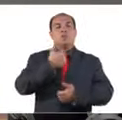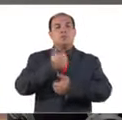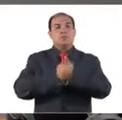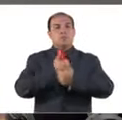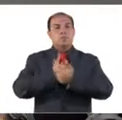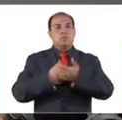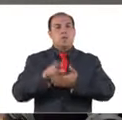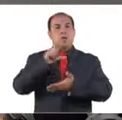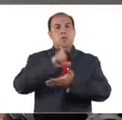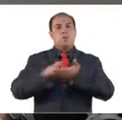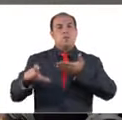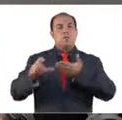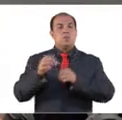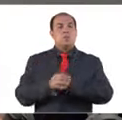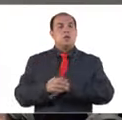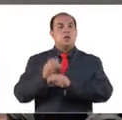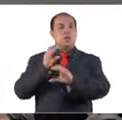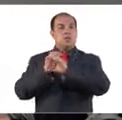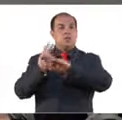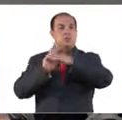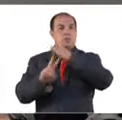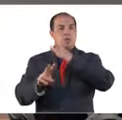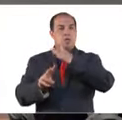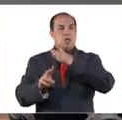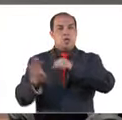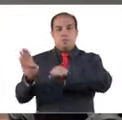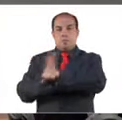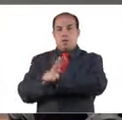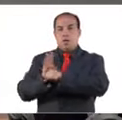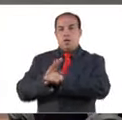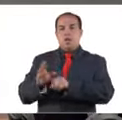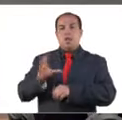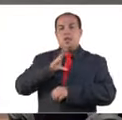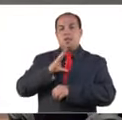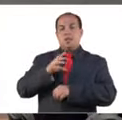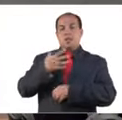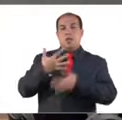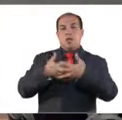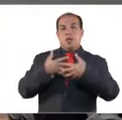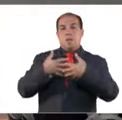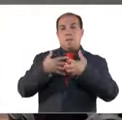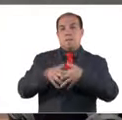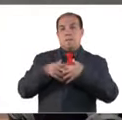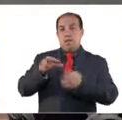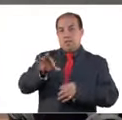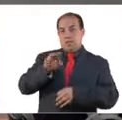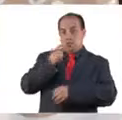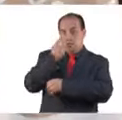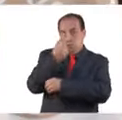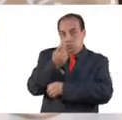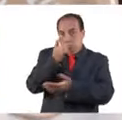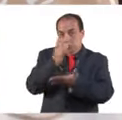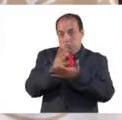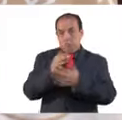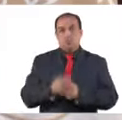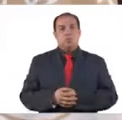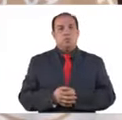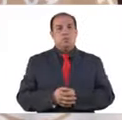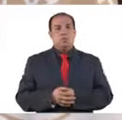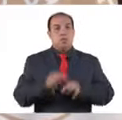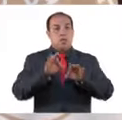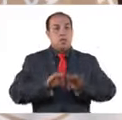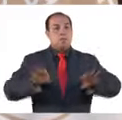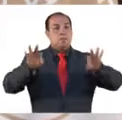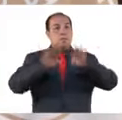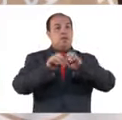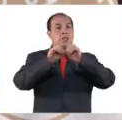para beneficiar a una sola empresa? Es importante aclararlo porque la verdad la nota que se publicó hoy